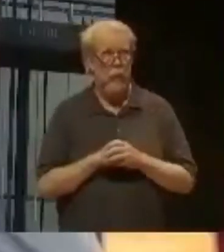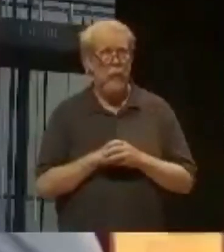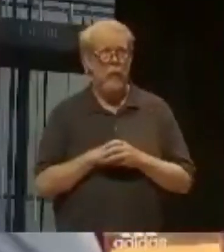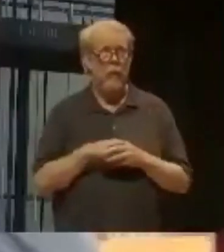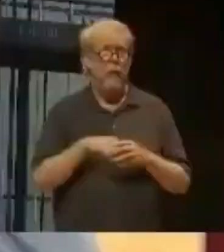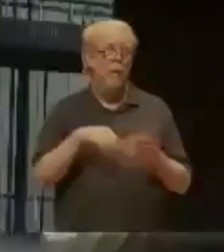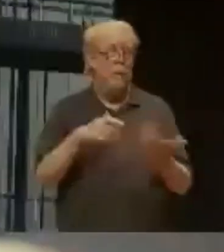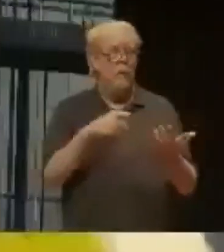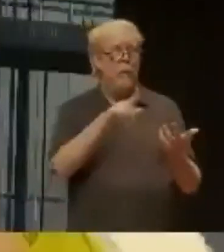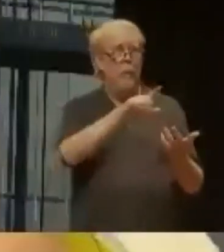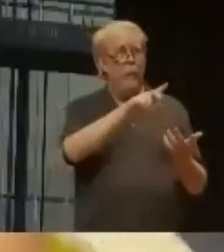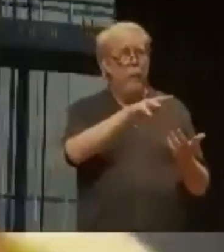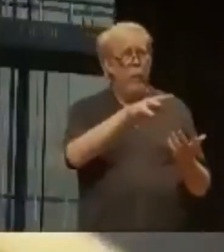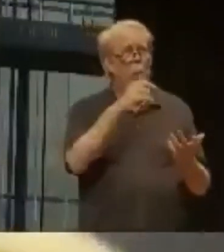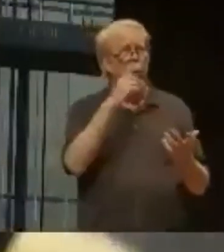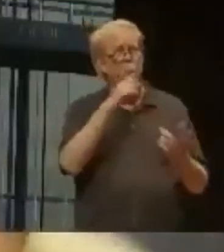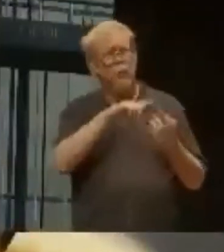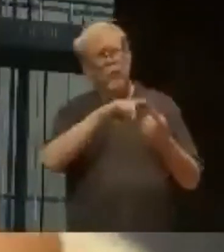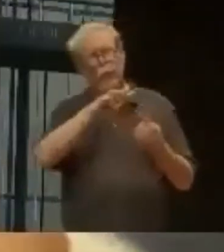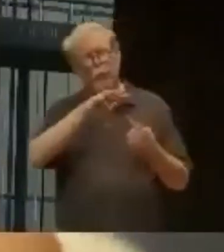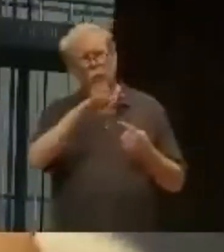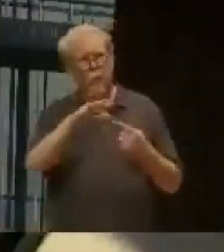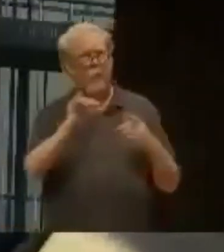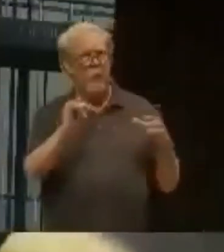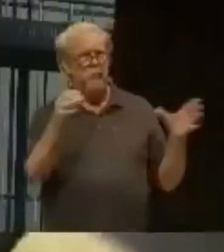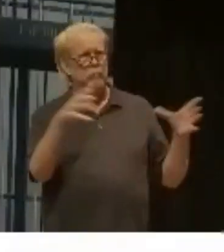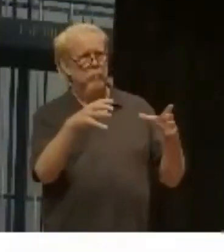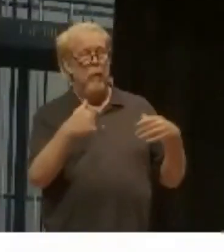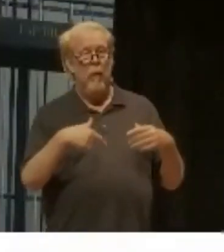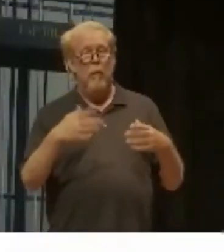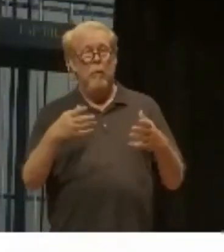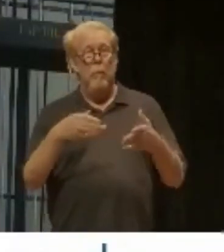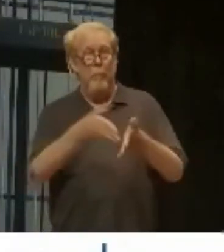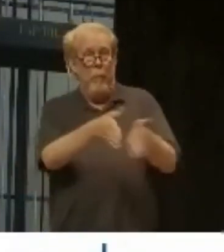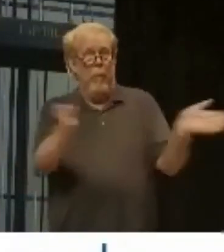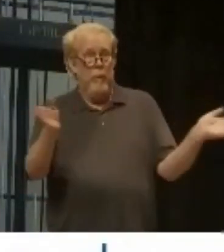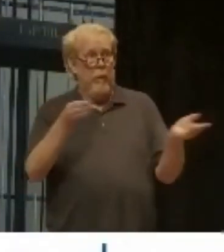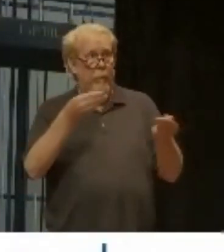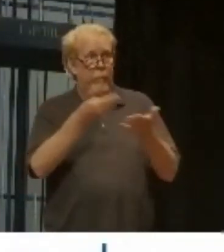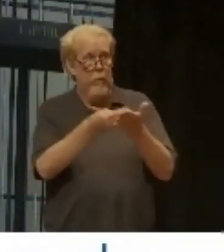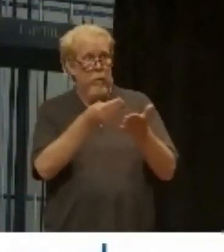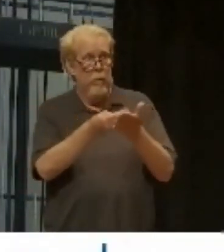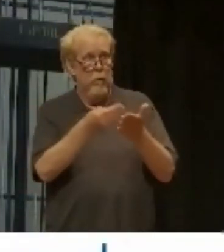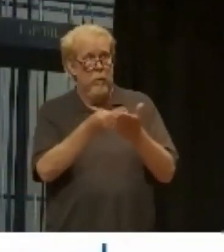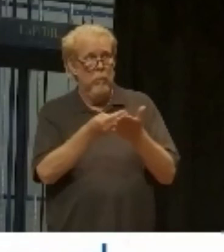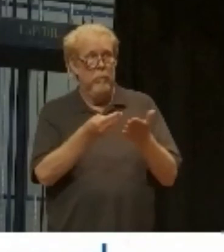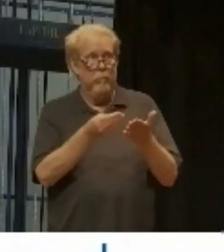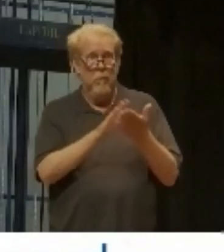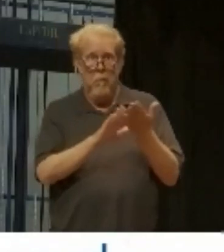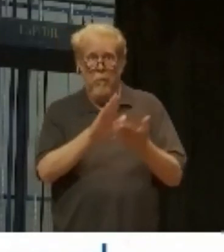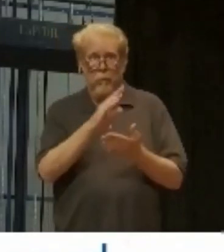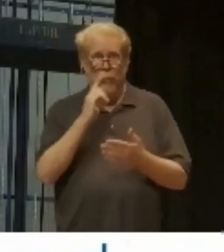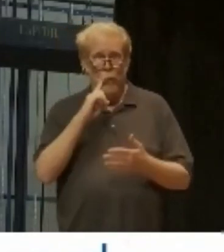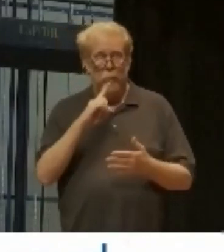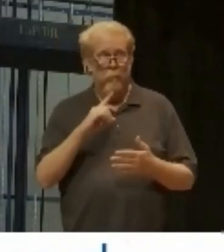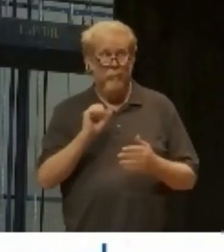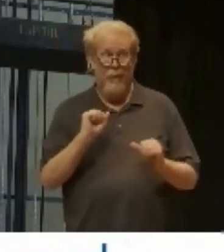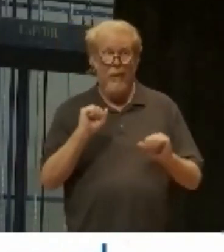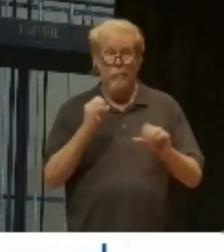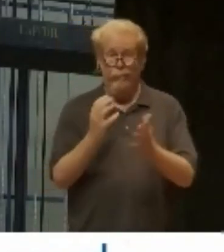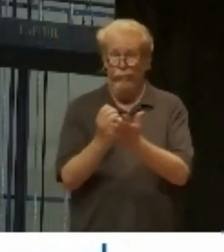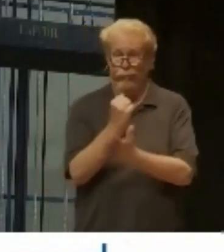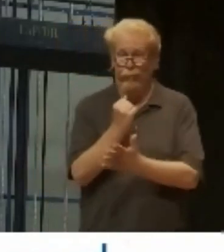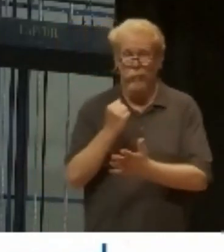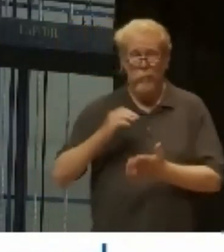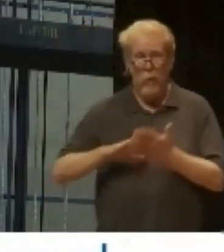IB, donde pueden, los cuales son aprobados en muchos colleges y universidades en el estado de Texas. Los